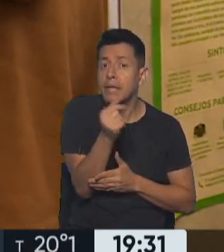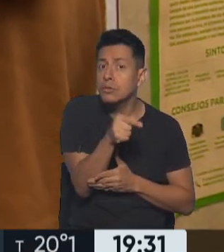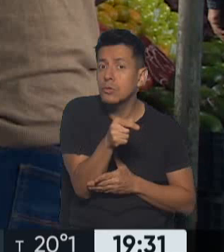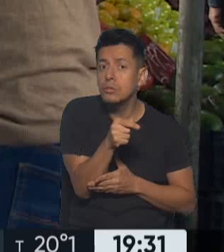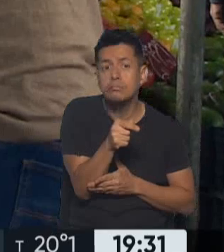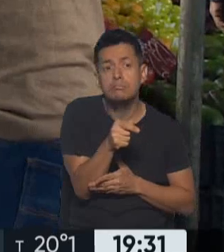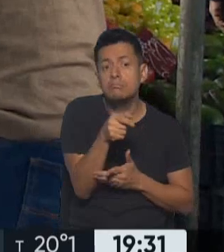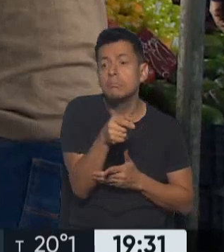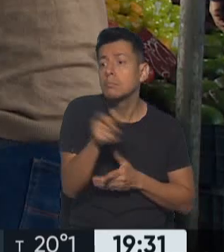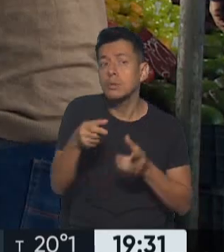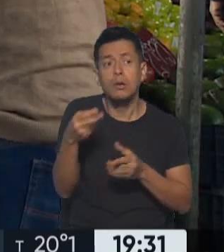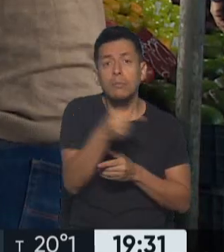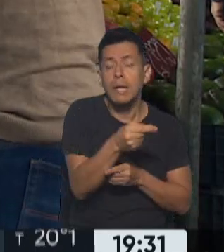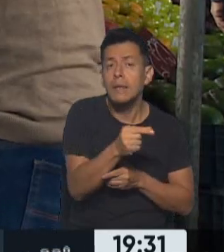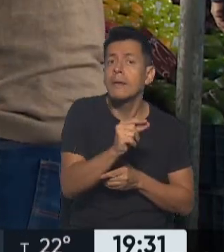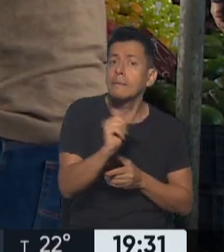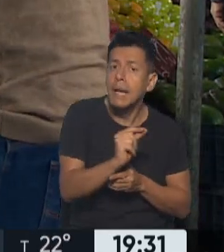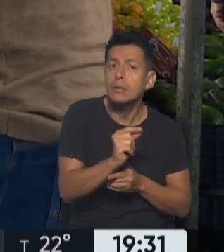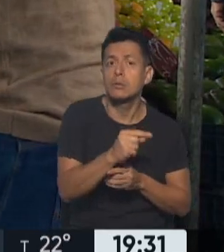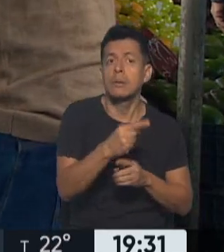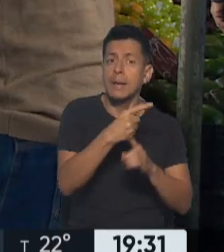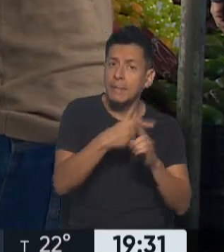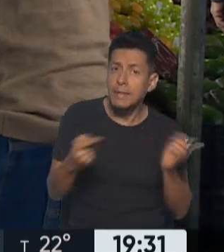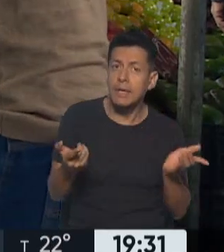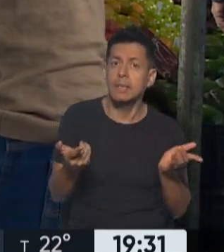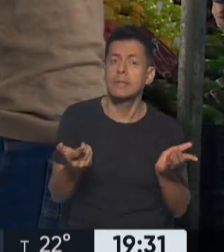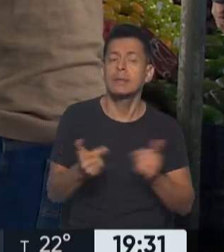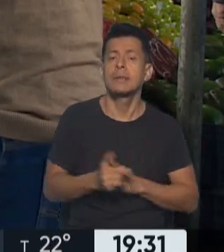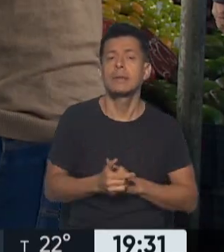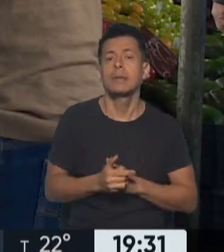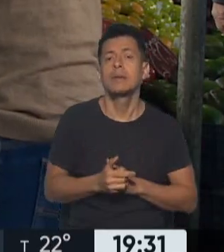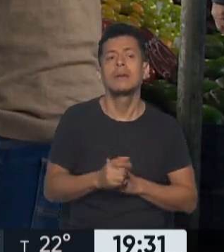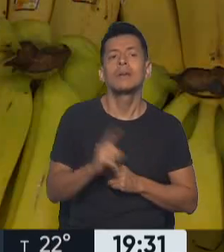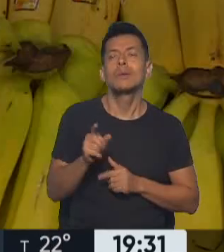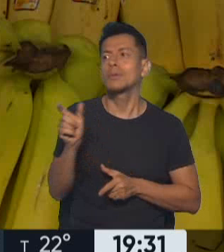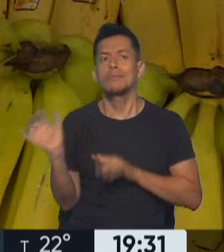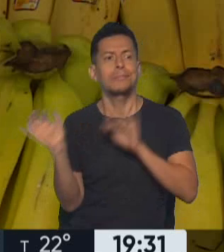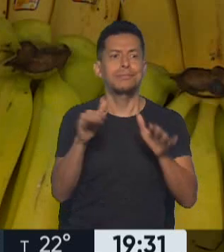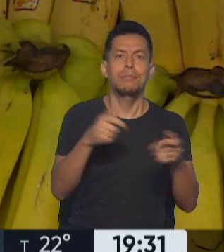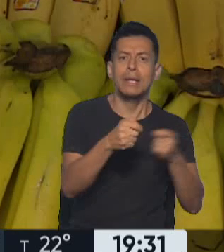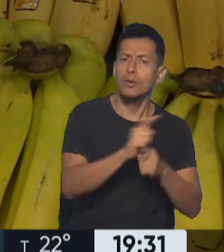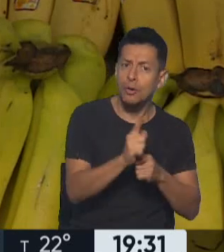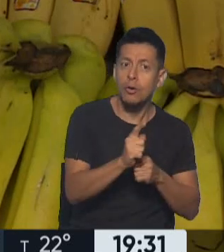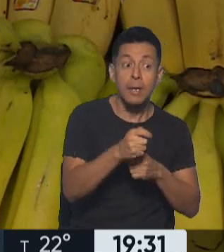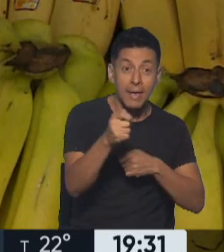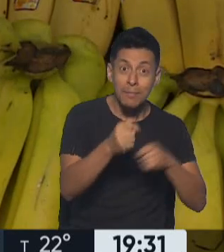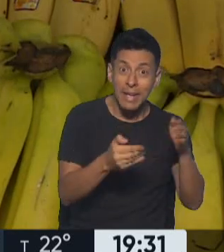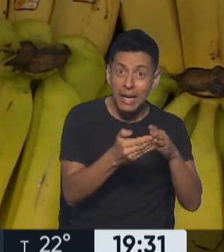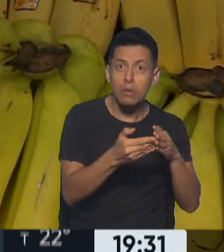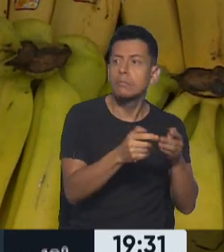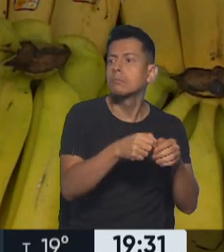paga cualquier consumidor es menos de la mitad y no se trata de llevar la gente al mercado sino de sacar el mercado hacia la